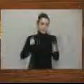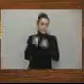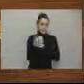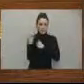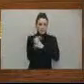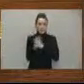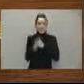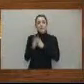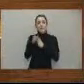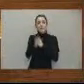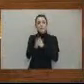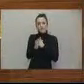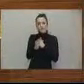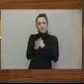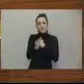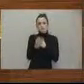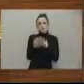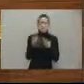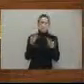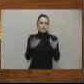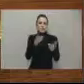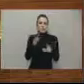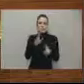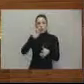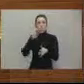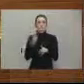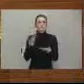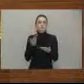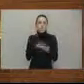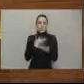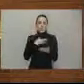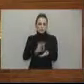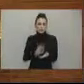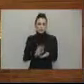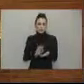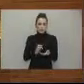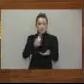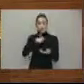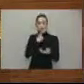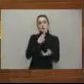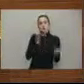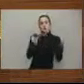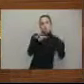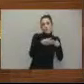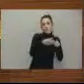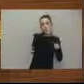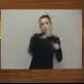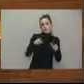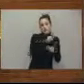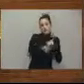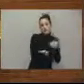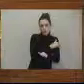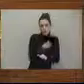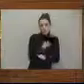a plantear, ya digo, otros, ¿no? Planteamos el establecimiento de 2 en concreto, dirigidos a las personas desempleadas y a las personas